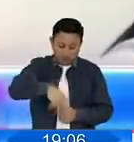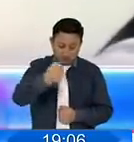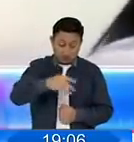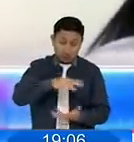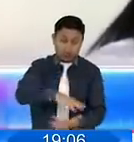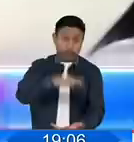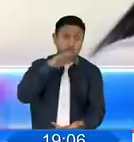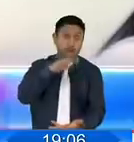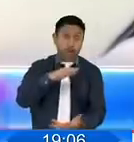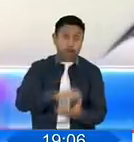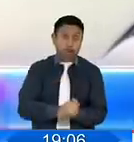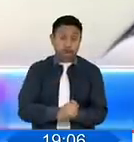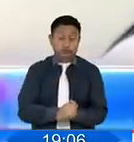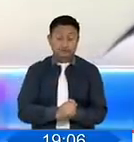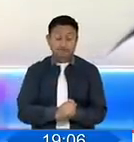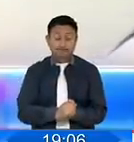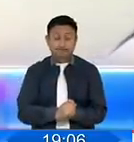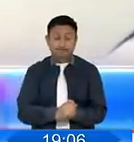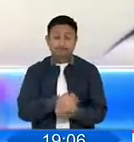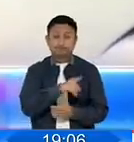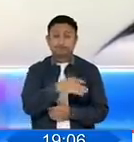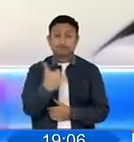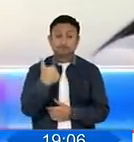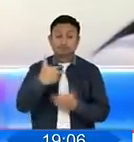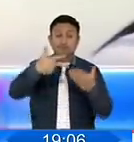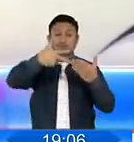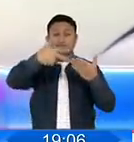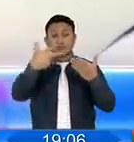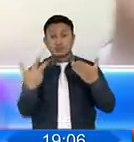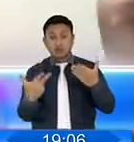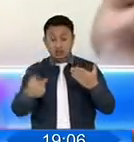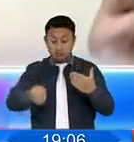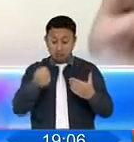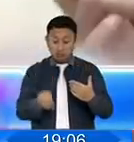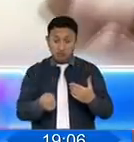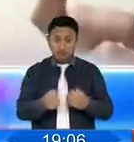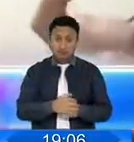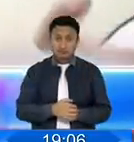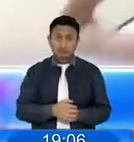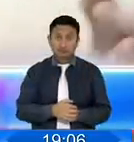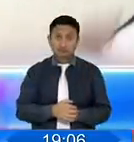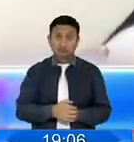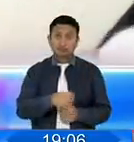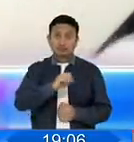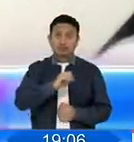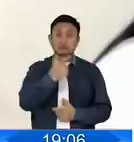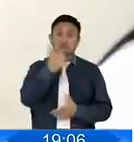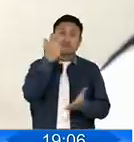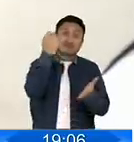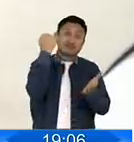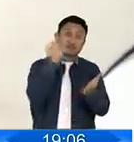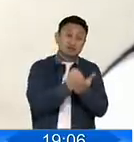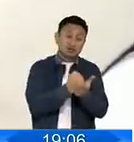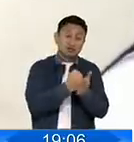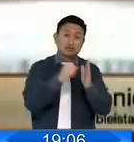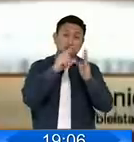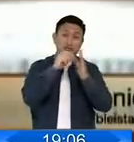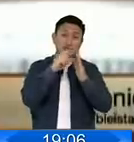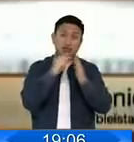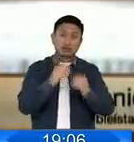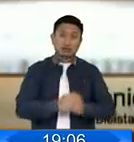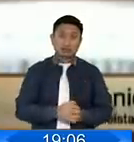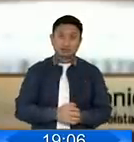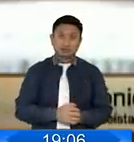considerables, se lo encontró con cheques en sus manos, con justamente sellos del Servicio de Rentas Internas. Y este mismo